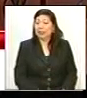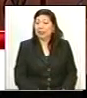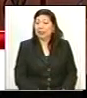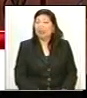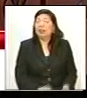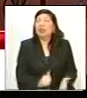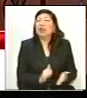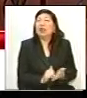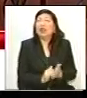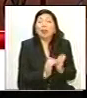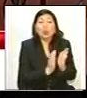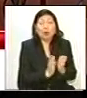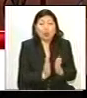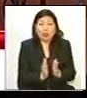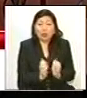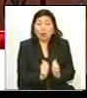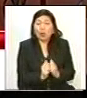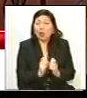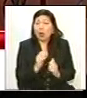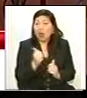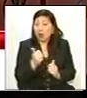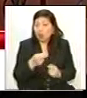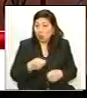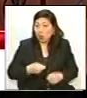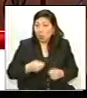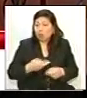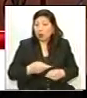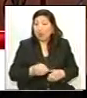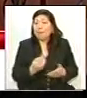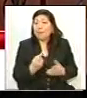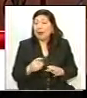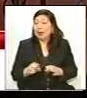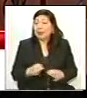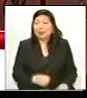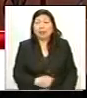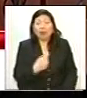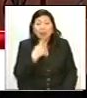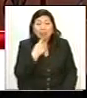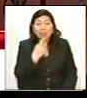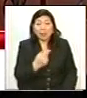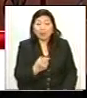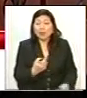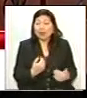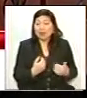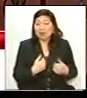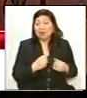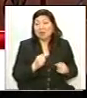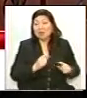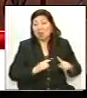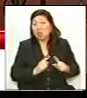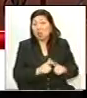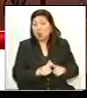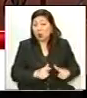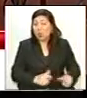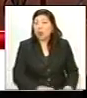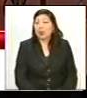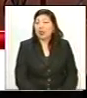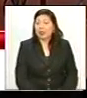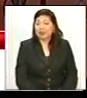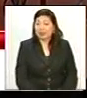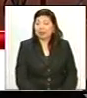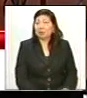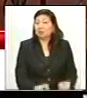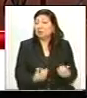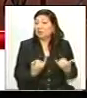y qué coordinaciones hay con Agro Rural para realizar las denuncias penales respectivas, si hubieran al lugar, ¿no es cierto? Ah.